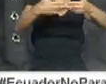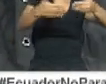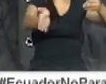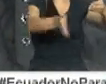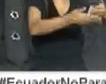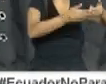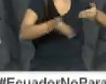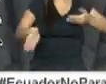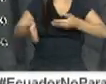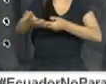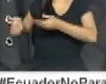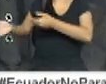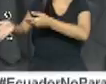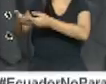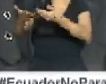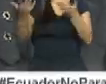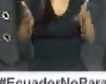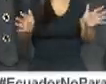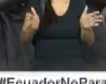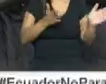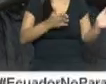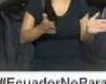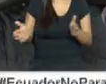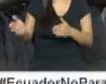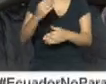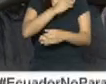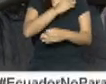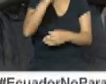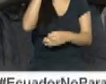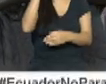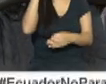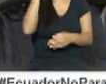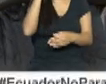hechos las Fuerzas Armadas por sí. Preparadas, etc.